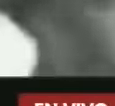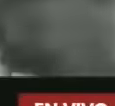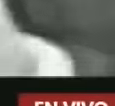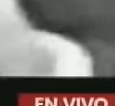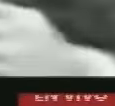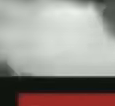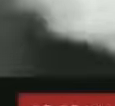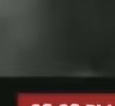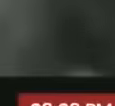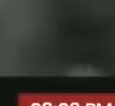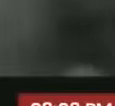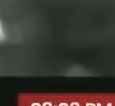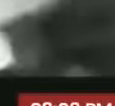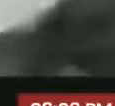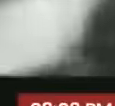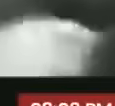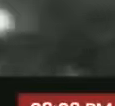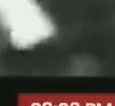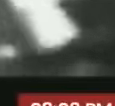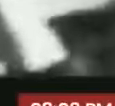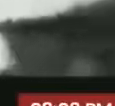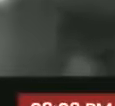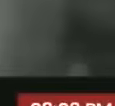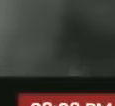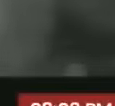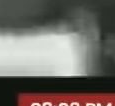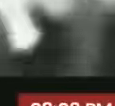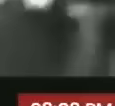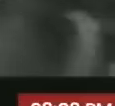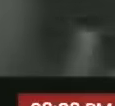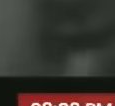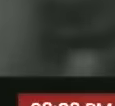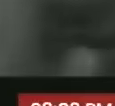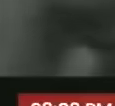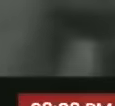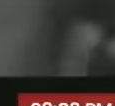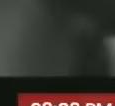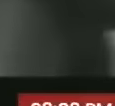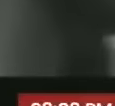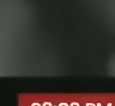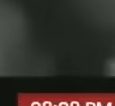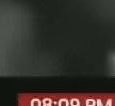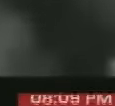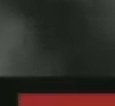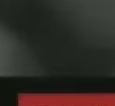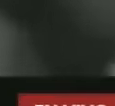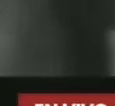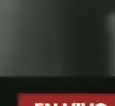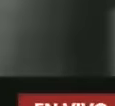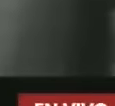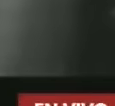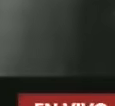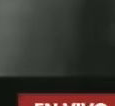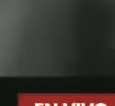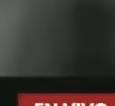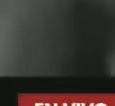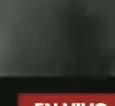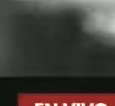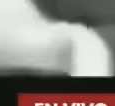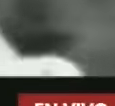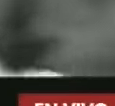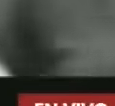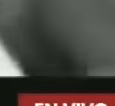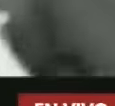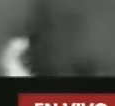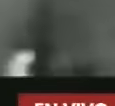Eso es grave. ¿Cómo se le va a pedir ayuda a potencias extranjeras, a asociaciones extranjeras para que hagan una especie de complejo